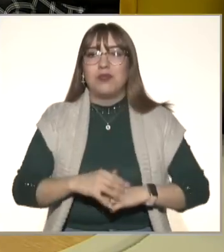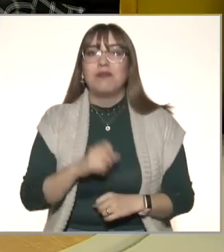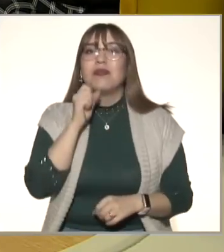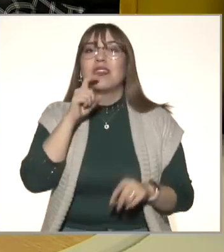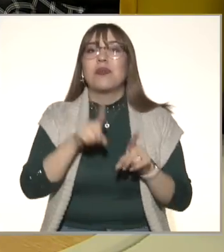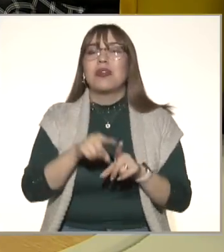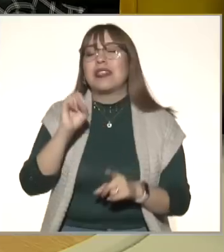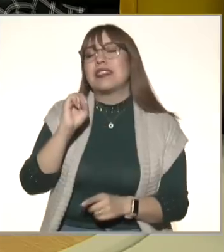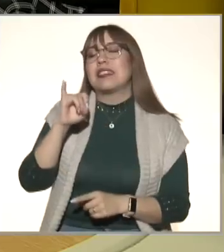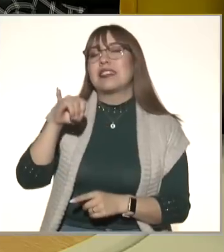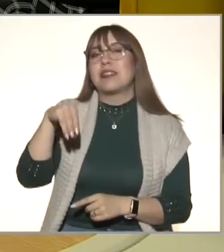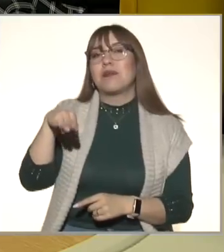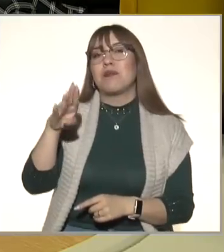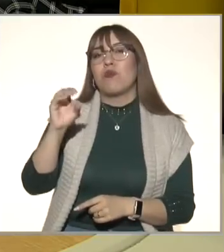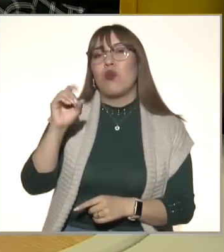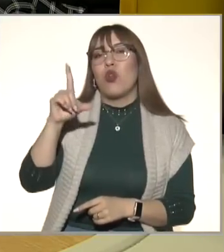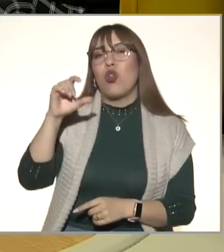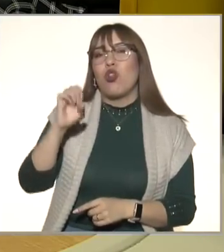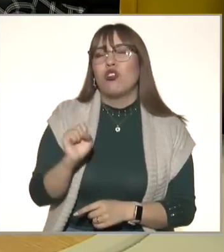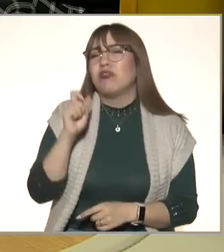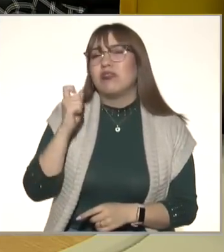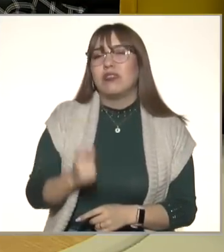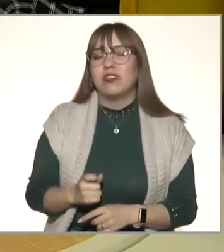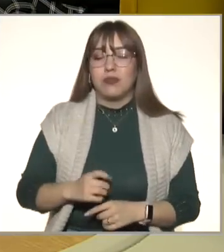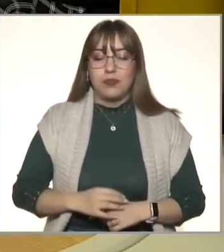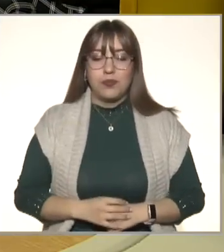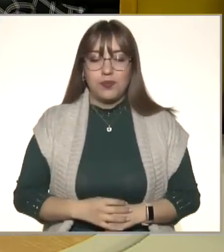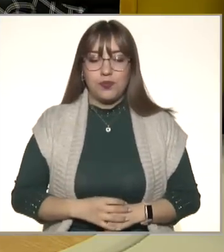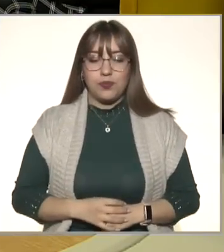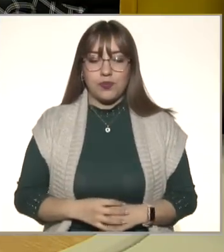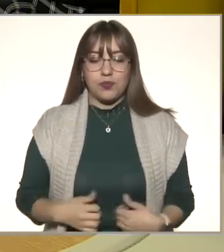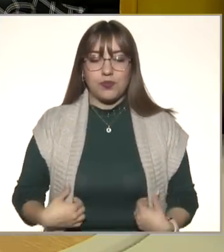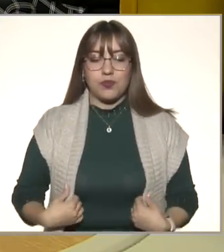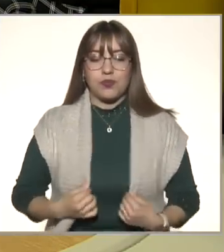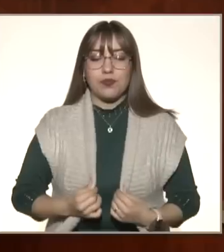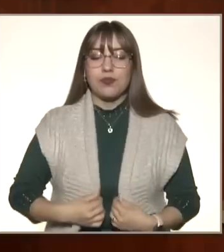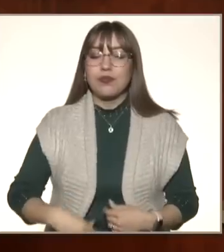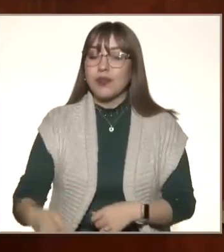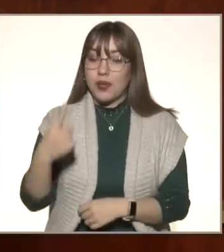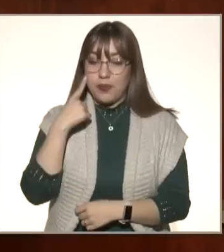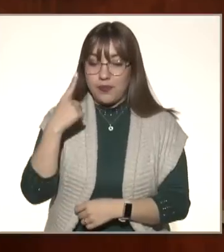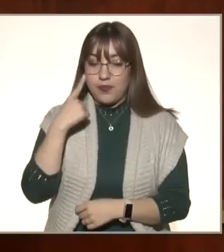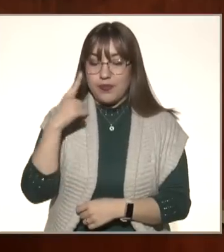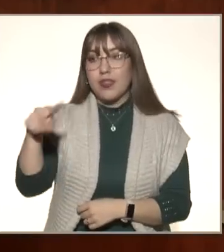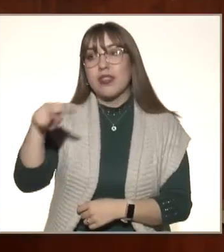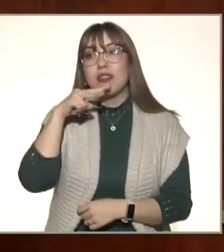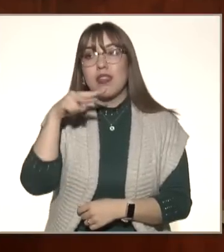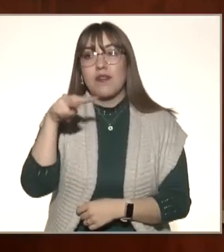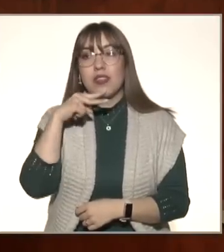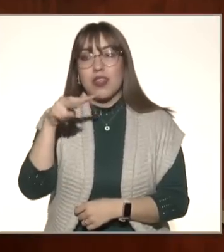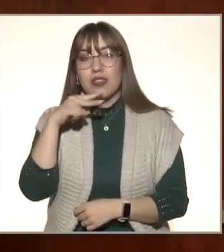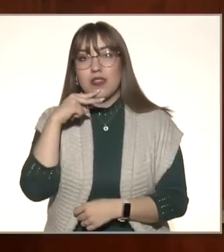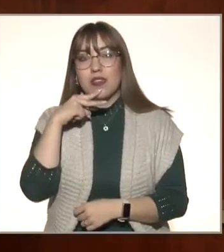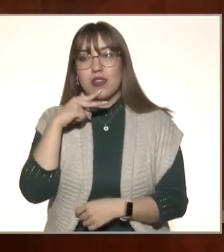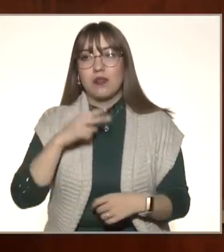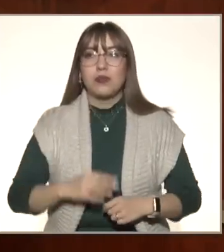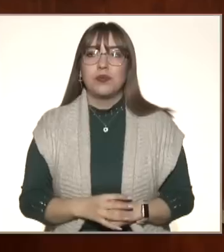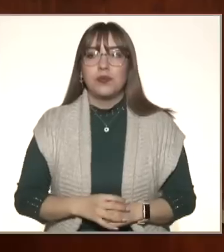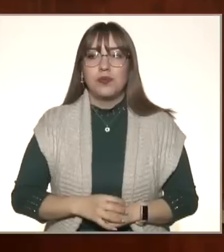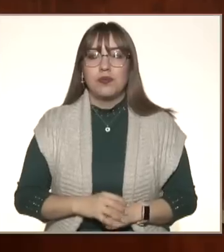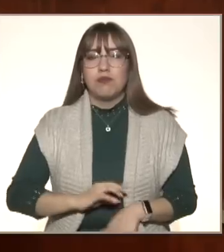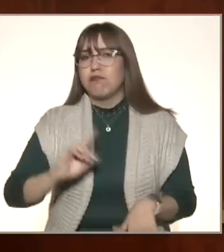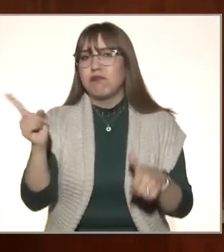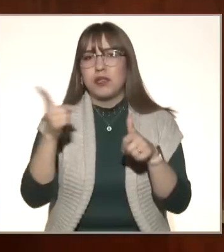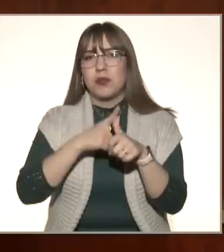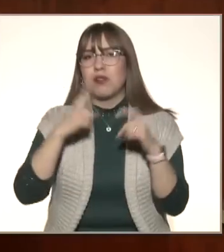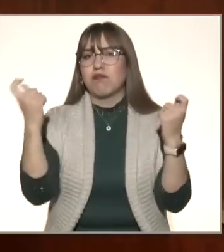símbolos, emociones. Platícanos un poco sobre eso. Bueno, mira, la Navidad, en primer lugar, lo que se celebra es el